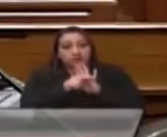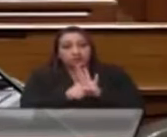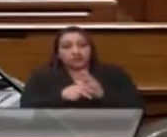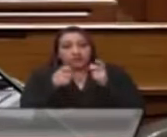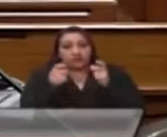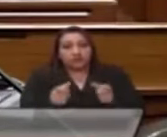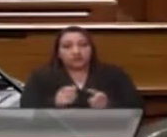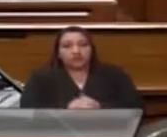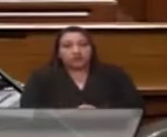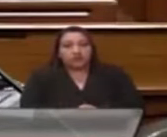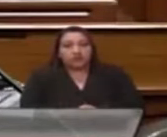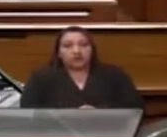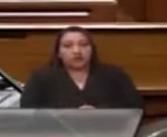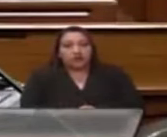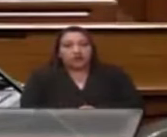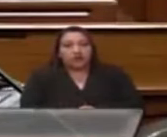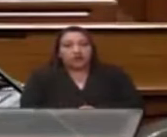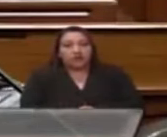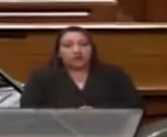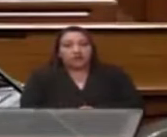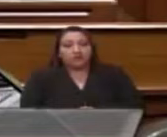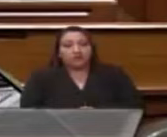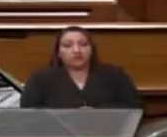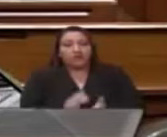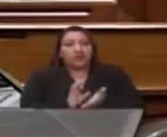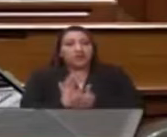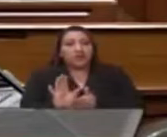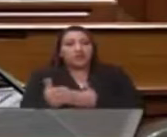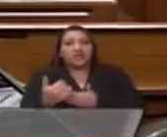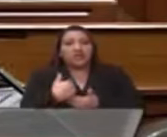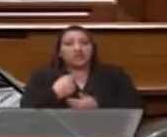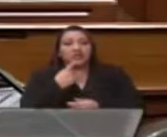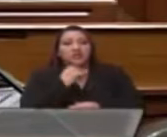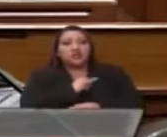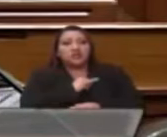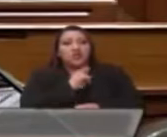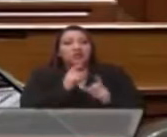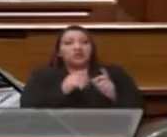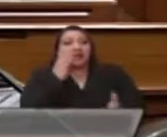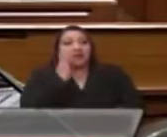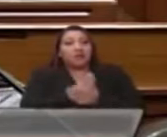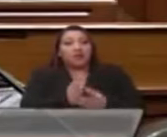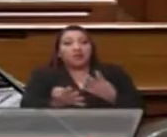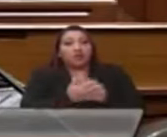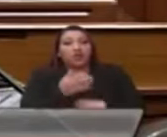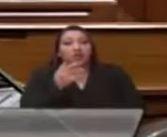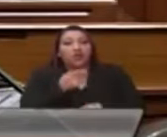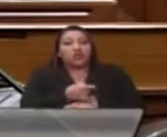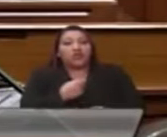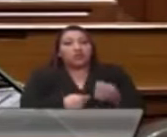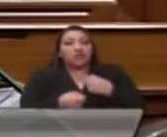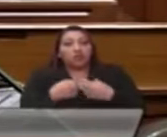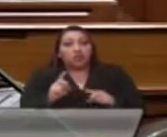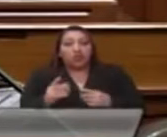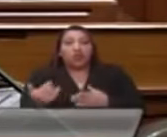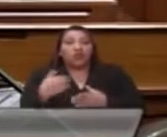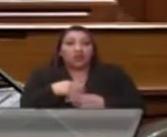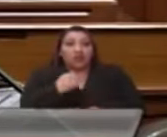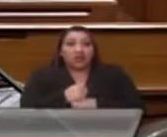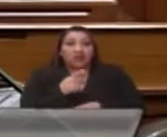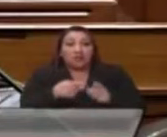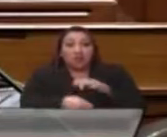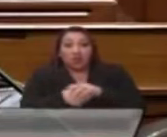que regulen limitar el reingreso al sector público de los condenados por delitos contra la administración pública,